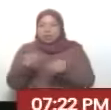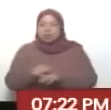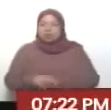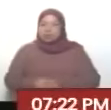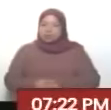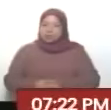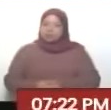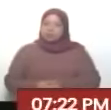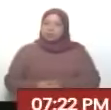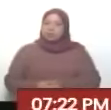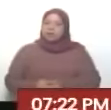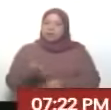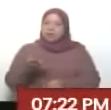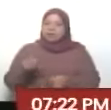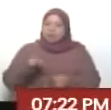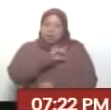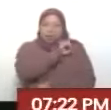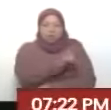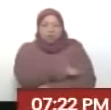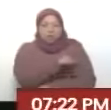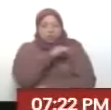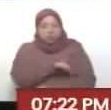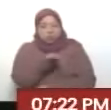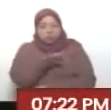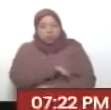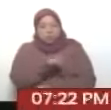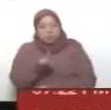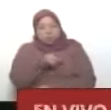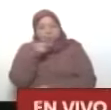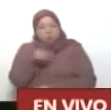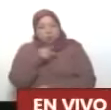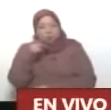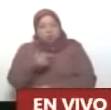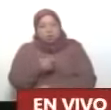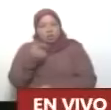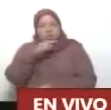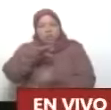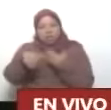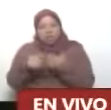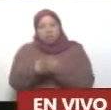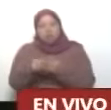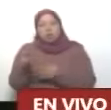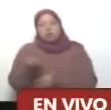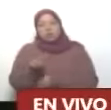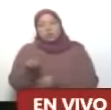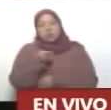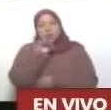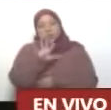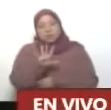La fuerza social, política de la Venezuela, todo, el 5x5.